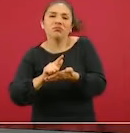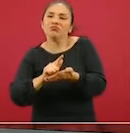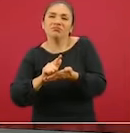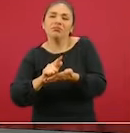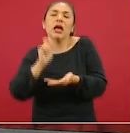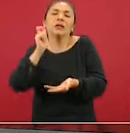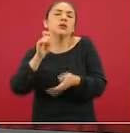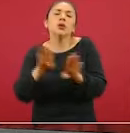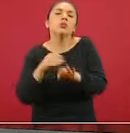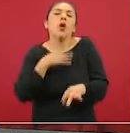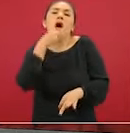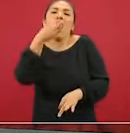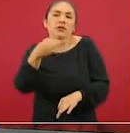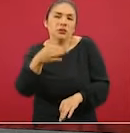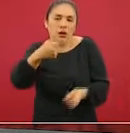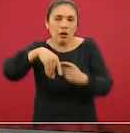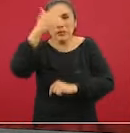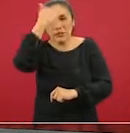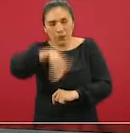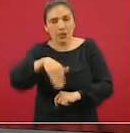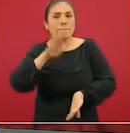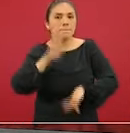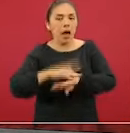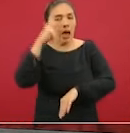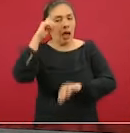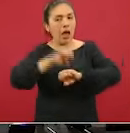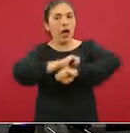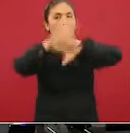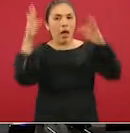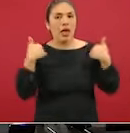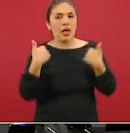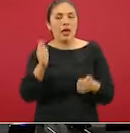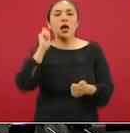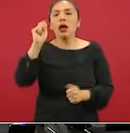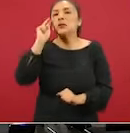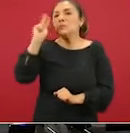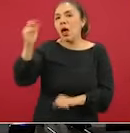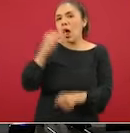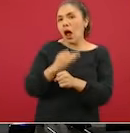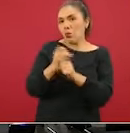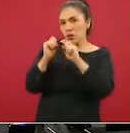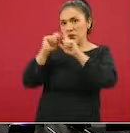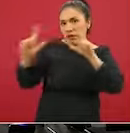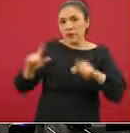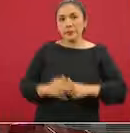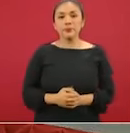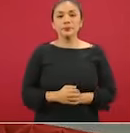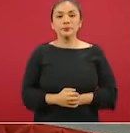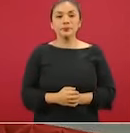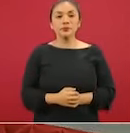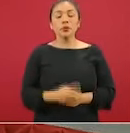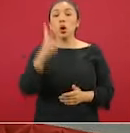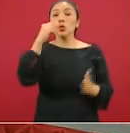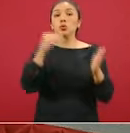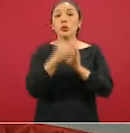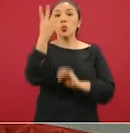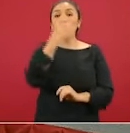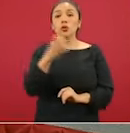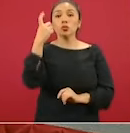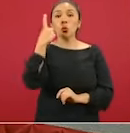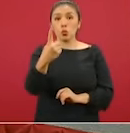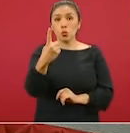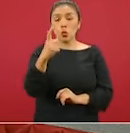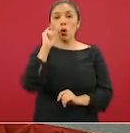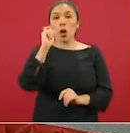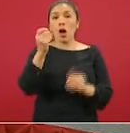solamente como una aclaración para tener siempre la perspectiva de lo que estamos observando. 2.401 en lo que